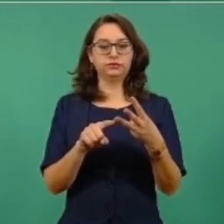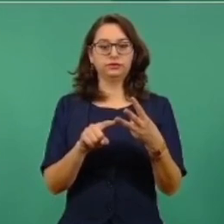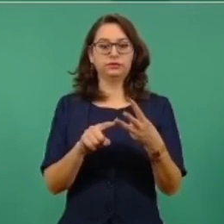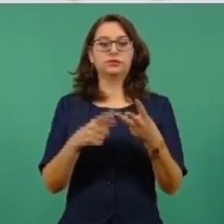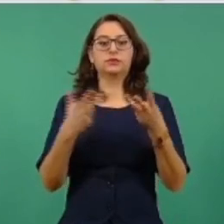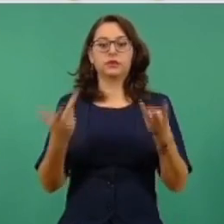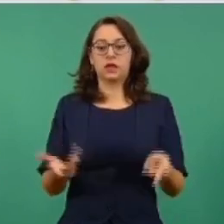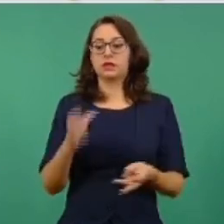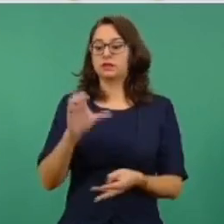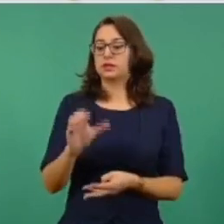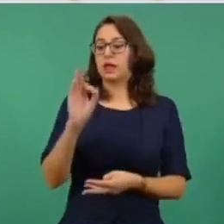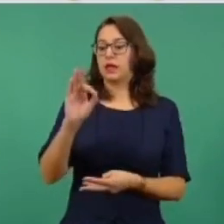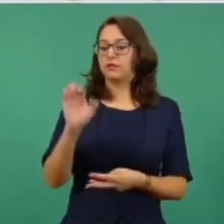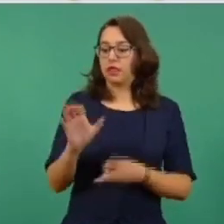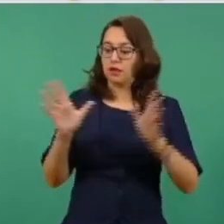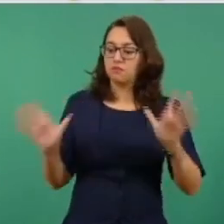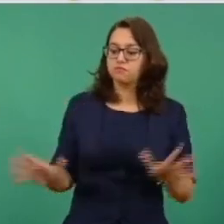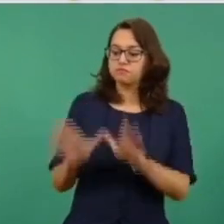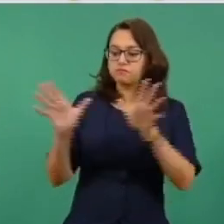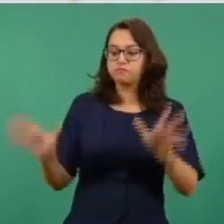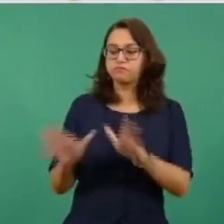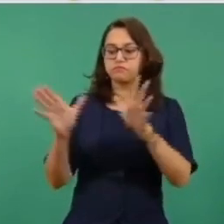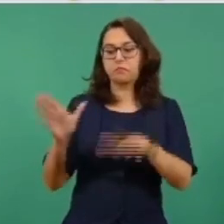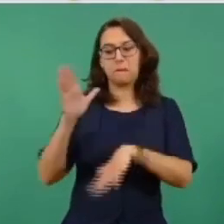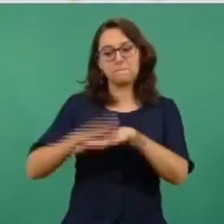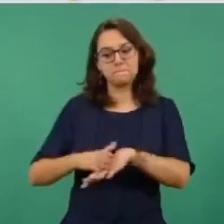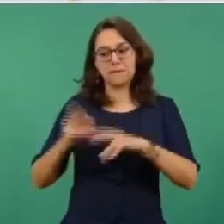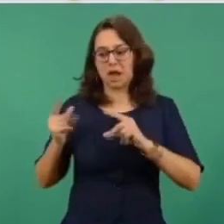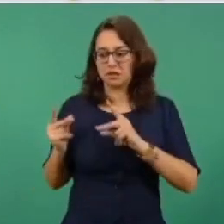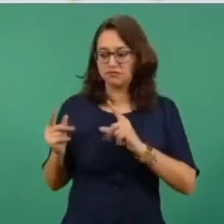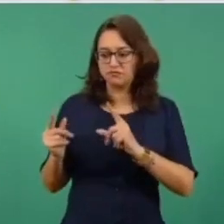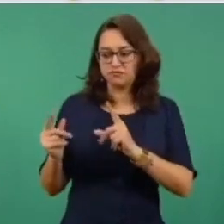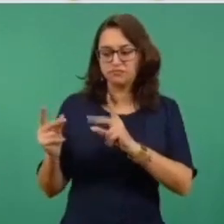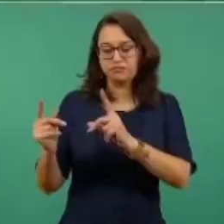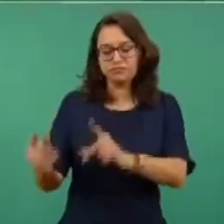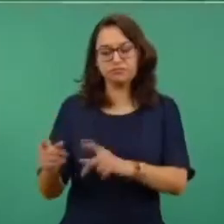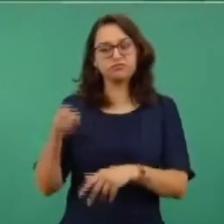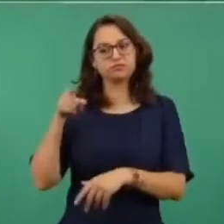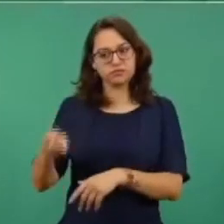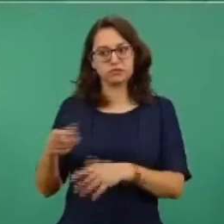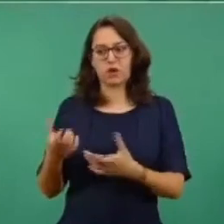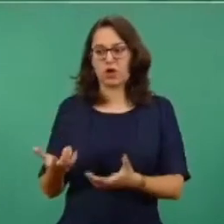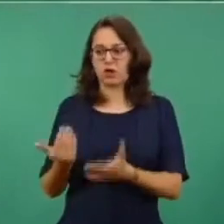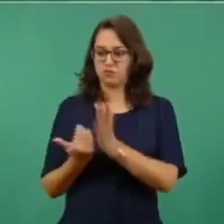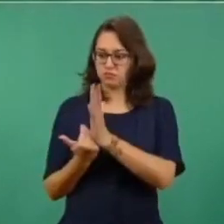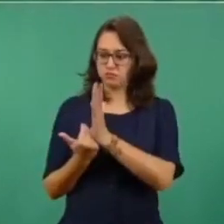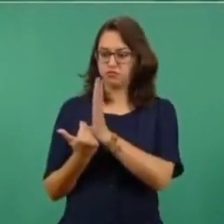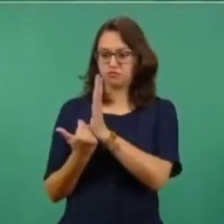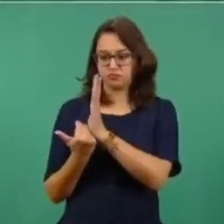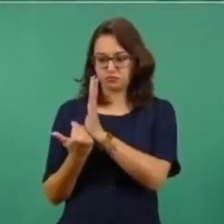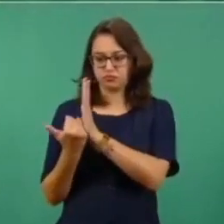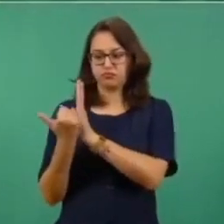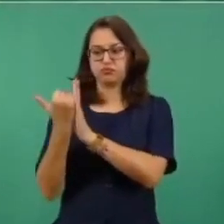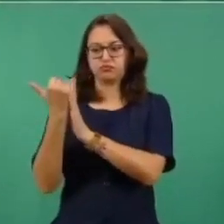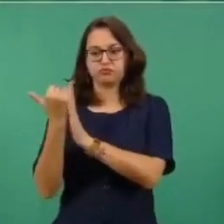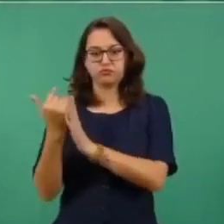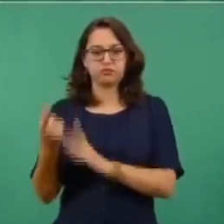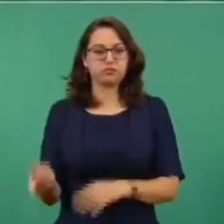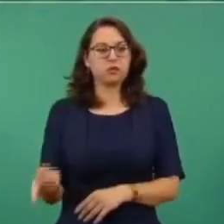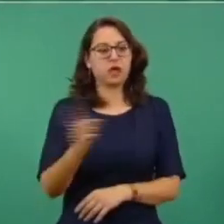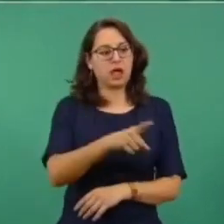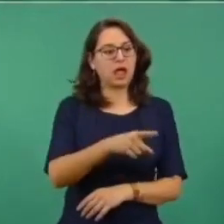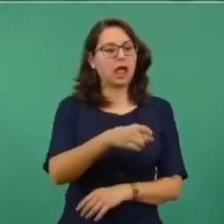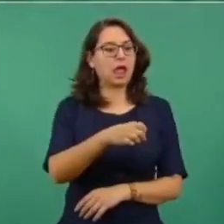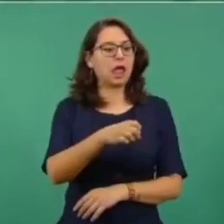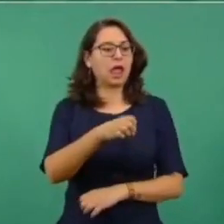a la Comisión Federal de Electricidad y haciendo a un lado a las empresas que